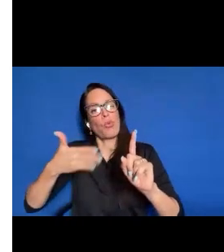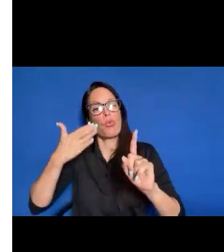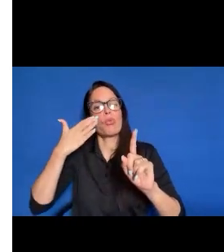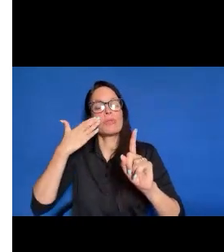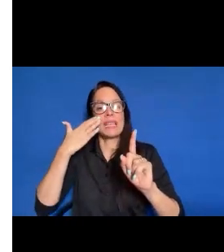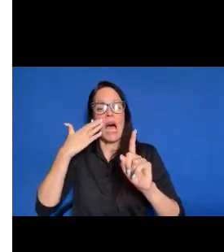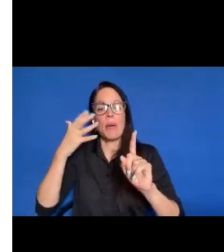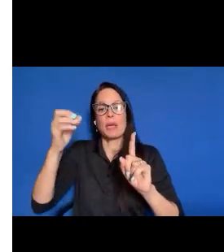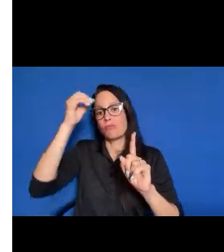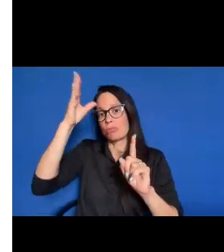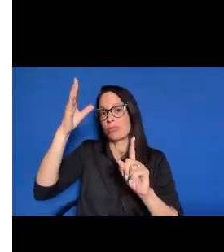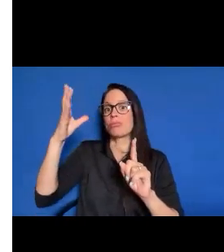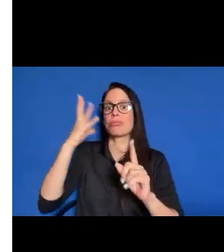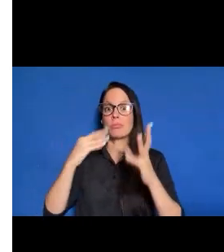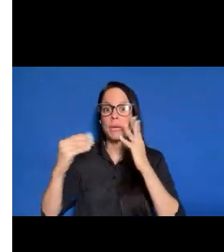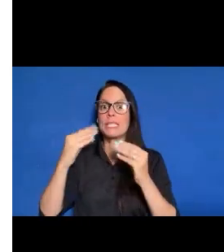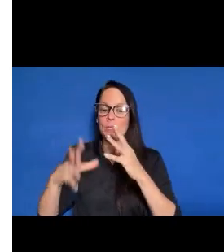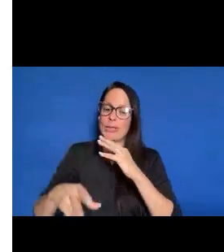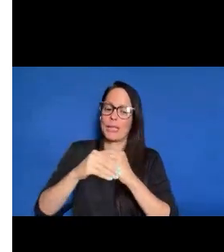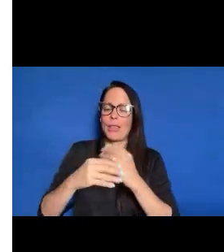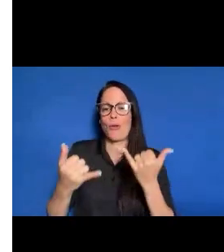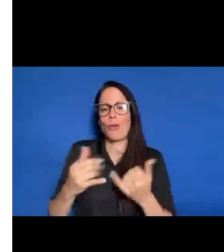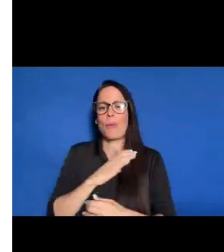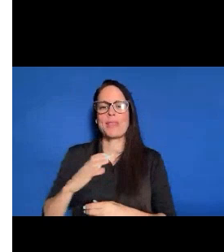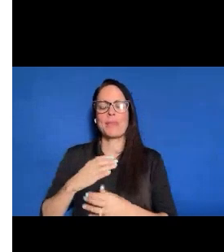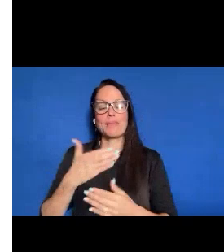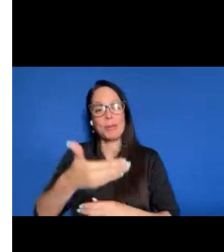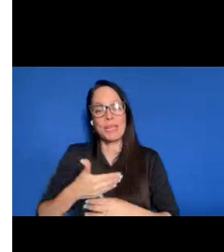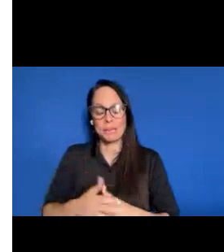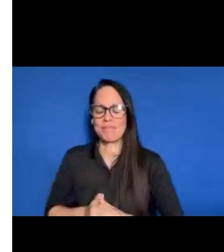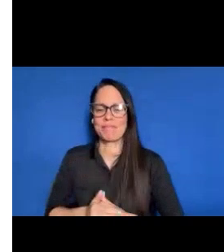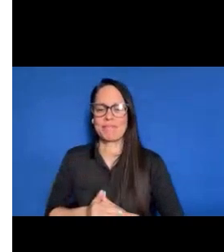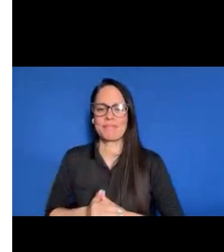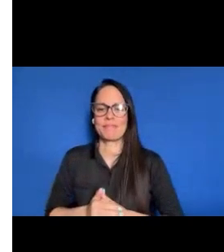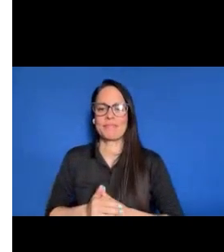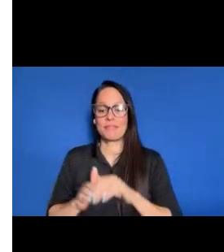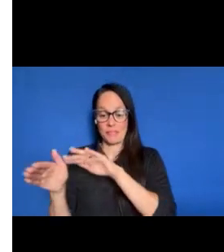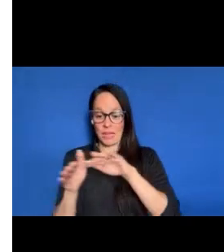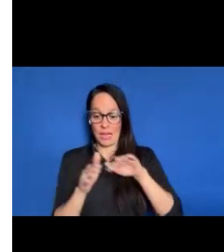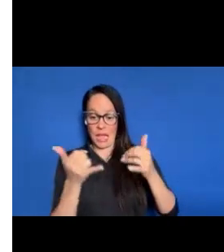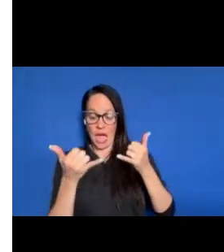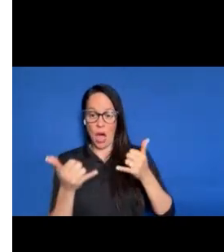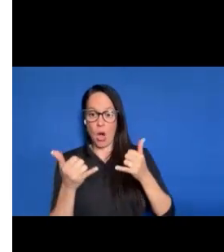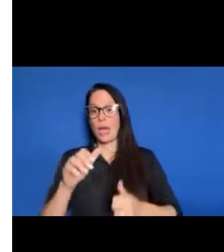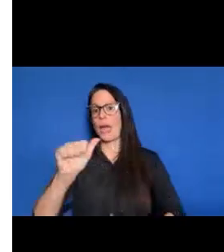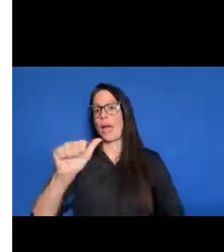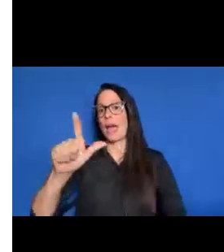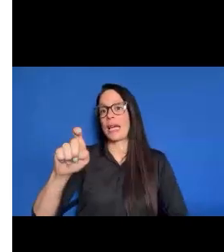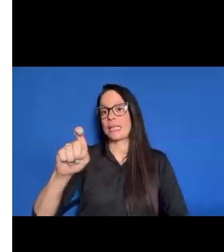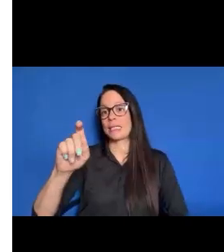comité. Así que bienvenido. Ahora me gustaría que se presente el señor Axel Roque,